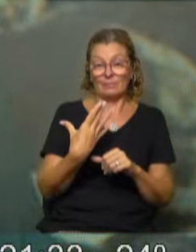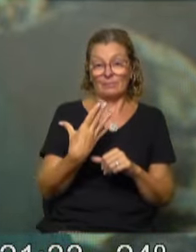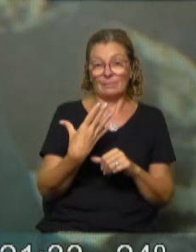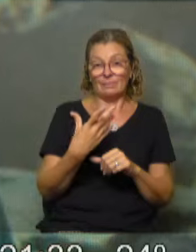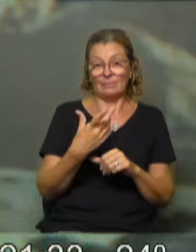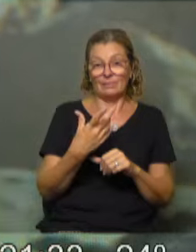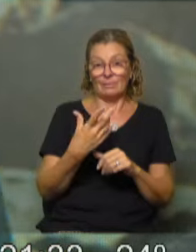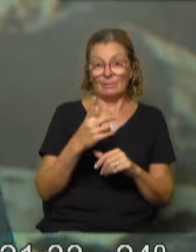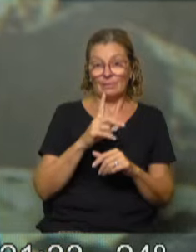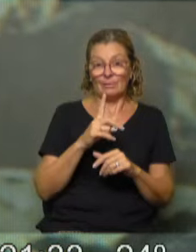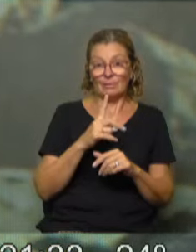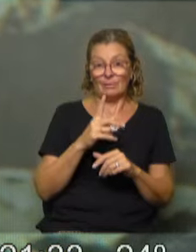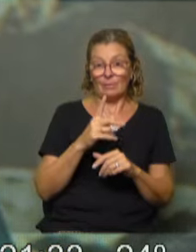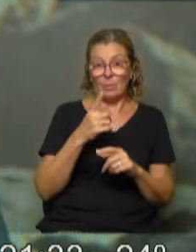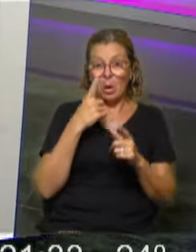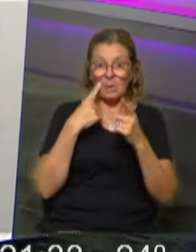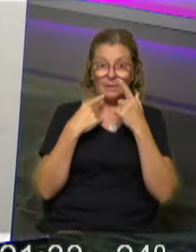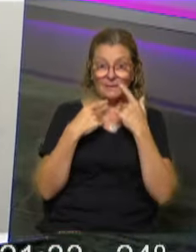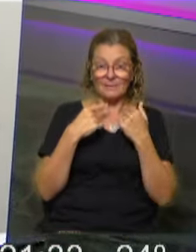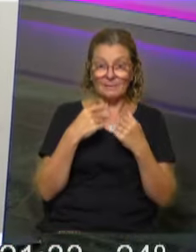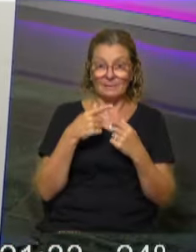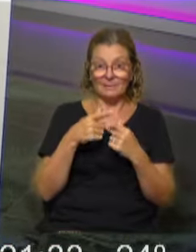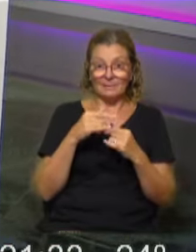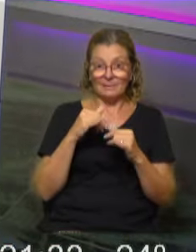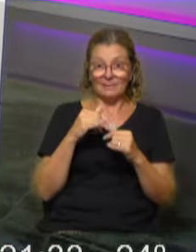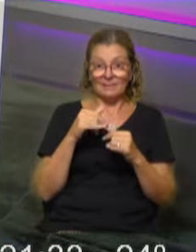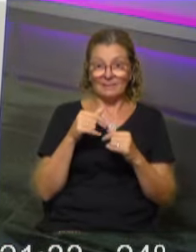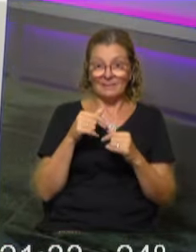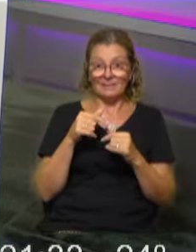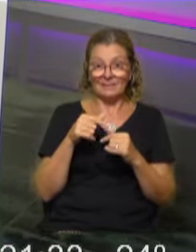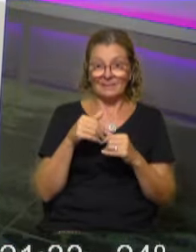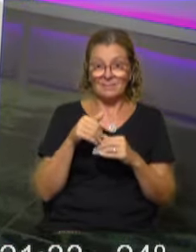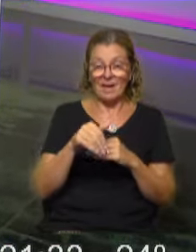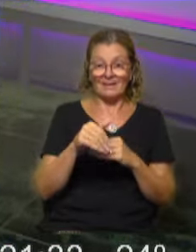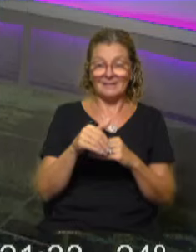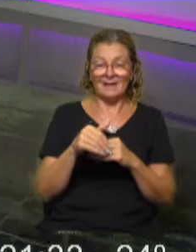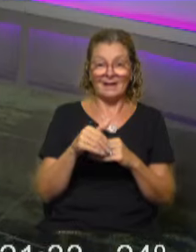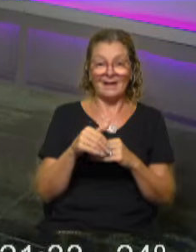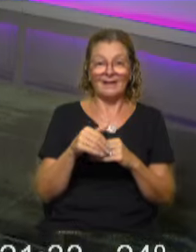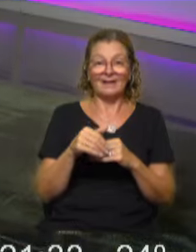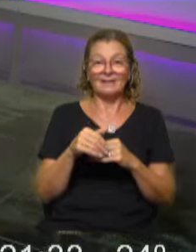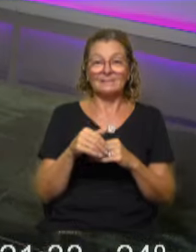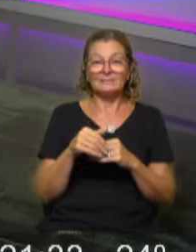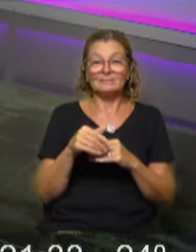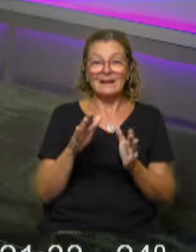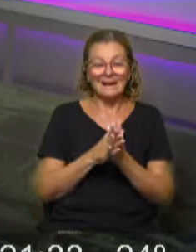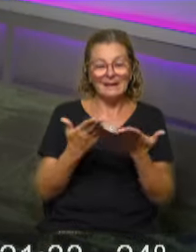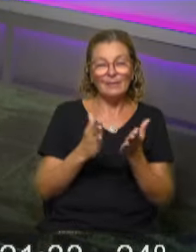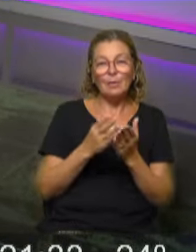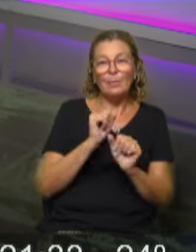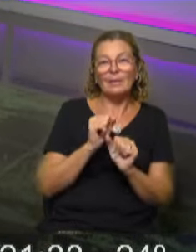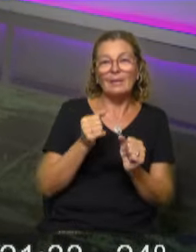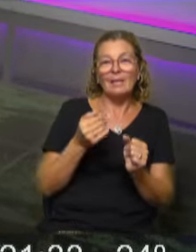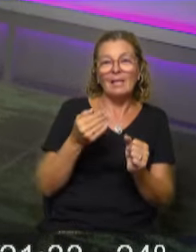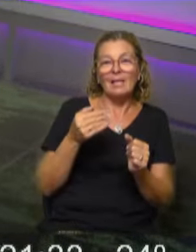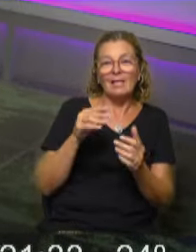No, me generaría una depresión más allá de la que puedo llegar a tener. Entonces, no, pero no en el libro vos podés dejar de leer y